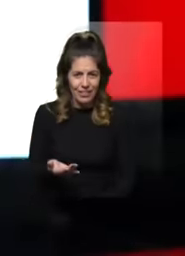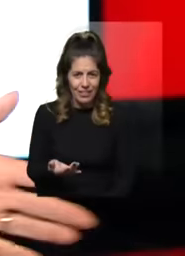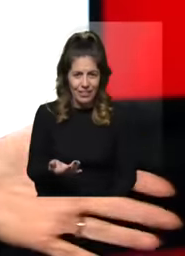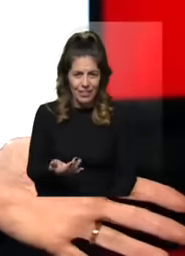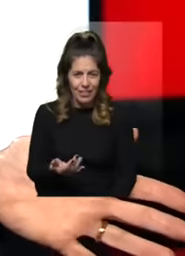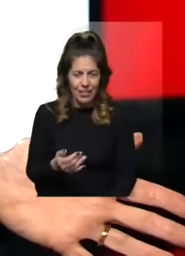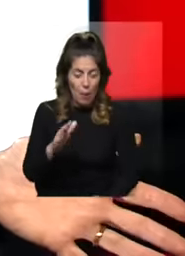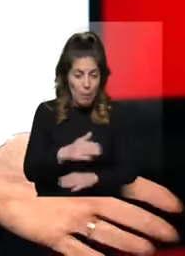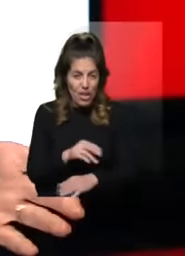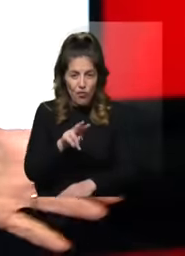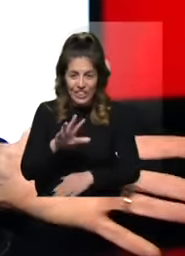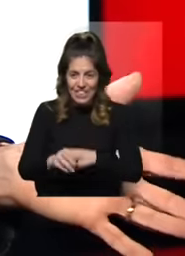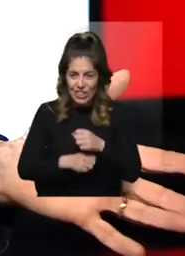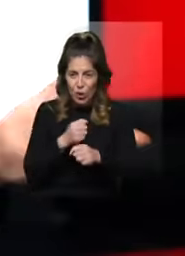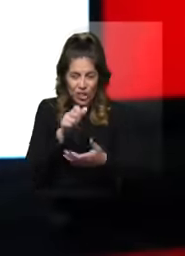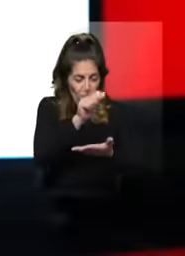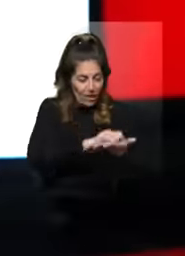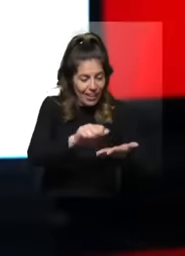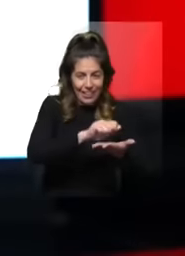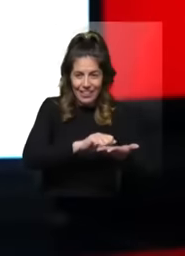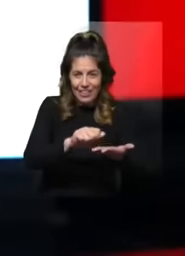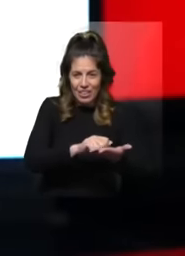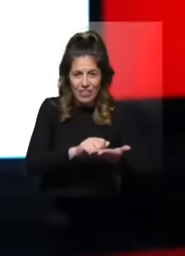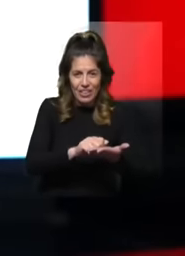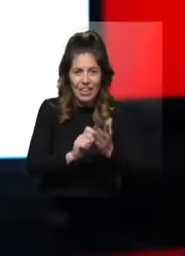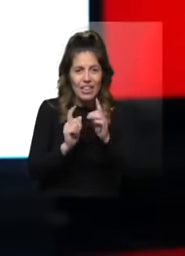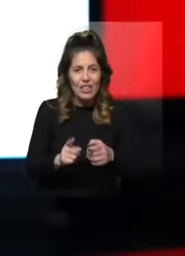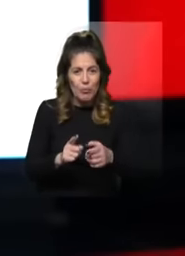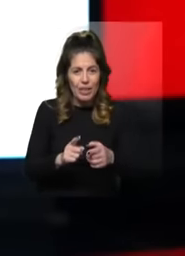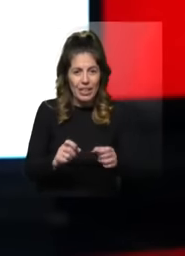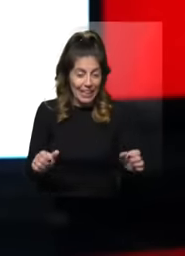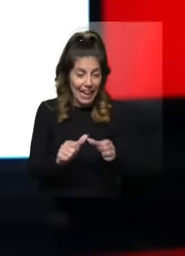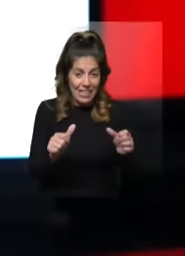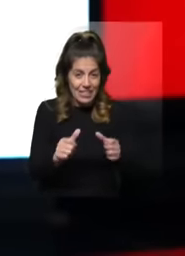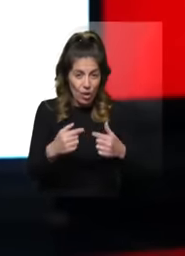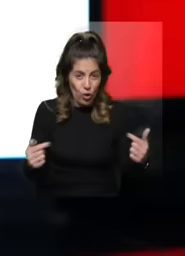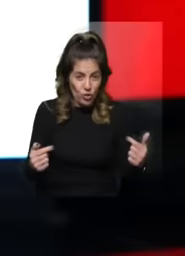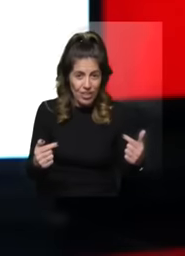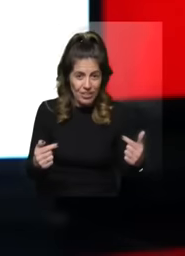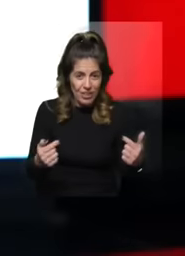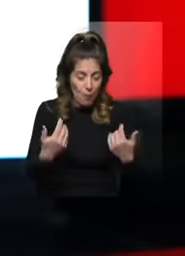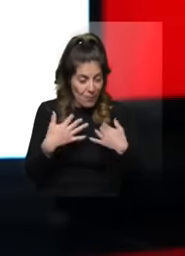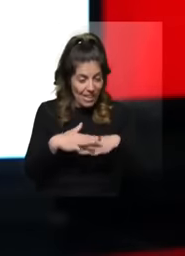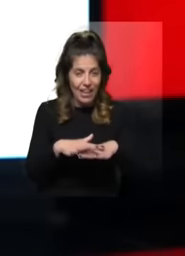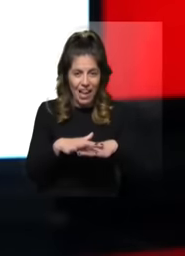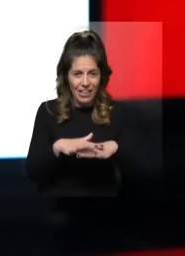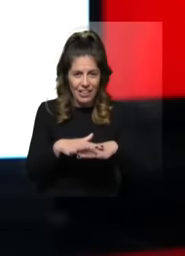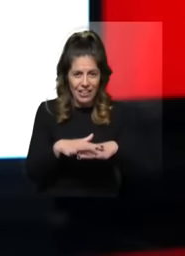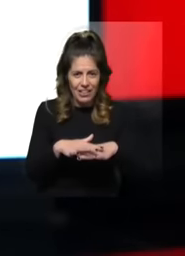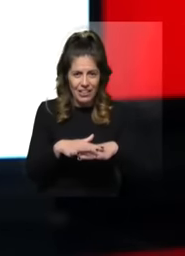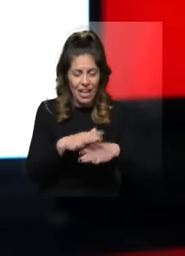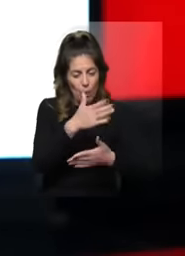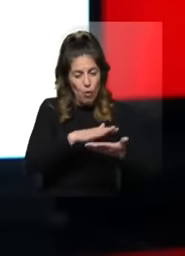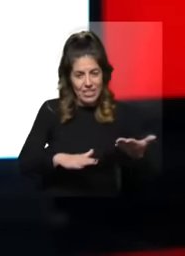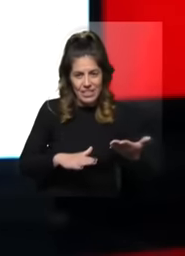De tipos de menos de 25 años que escriben, incluso algunos que son performers, que está bueno mezclar la